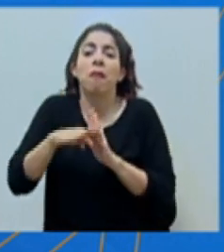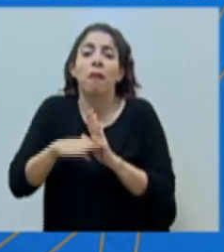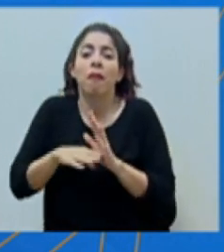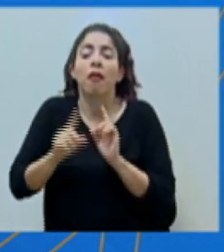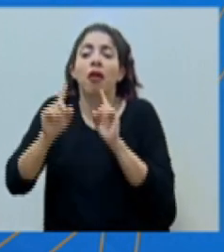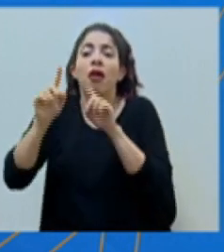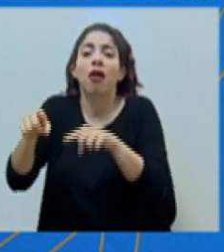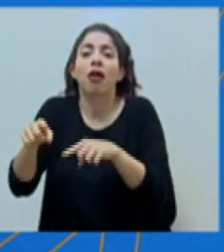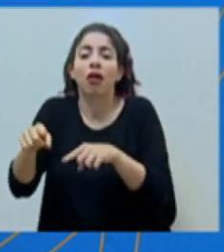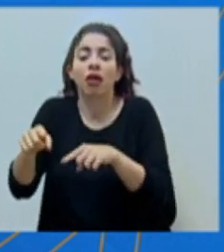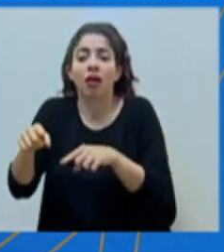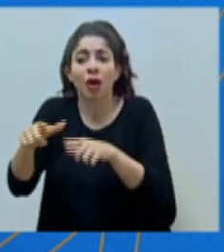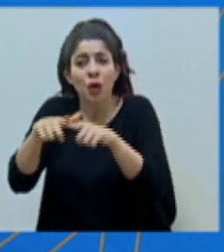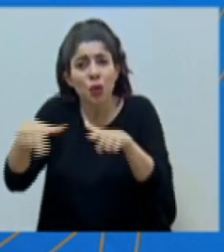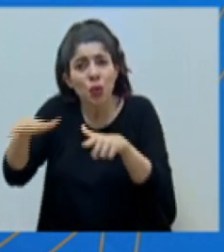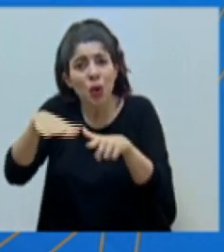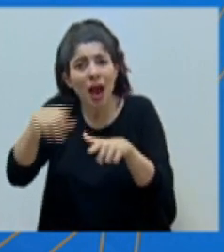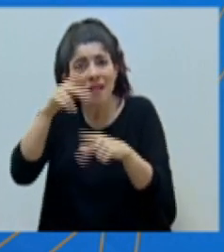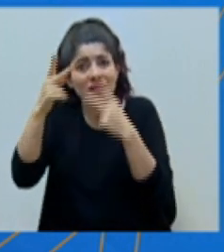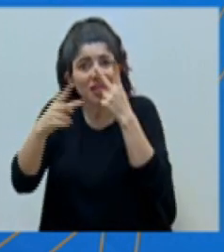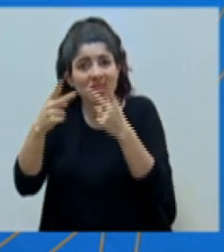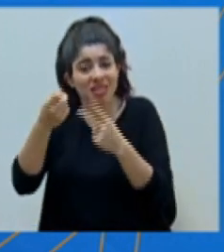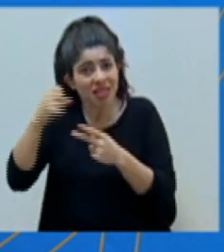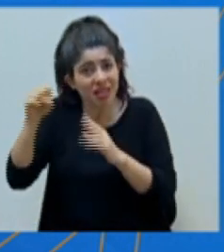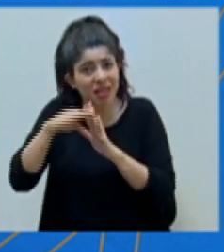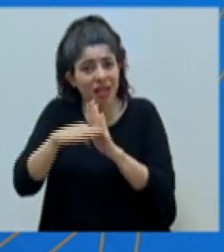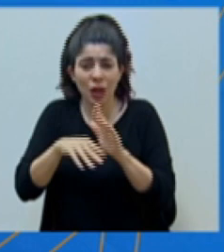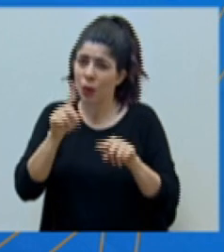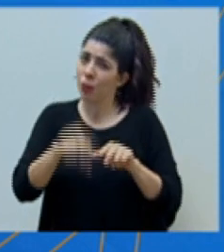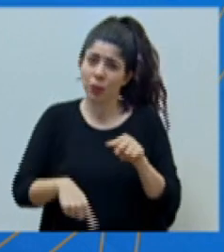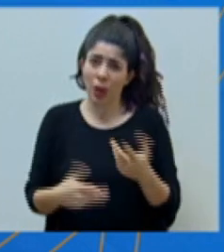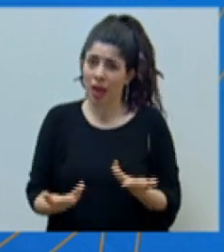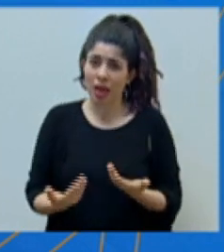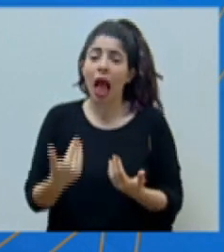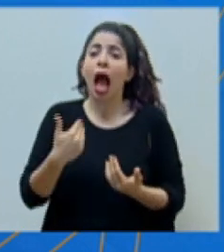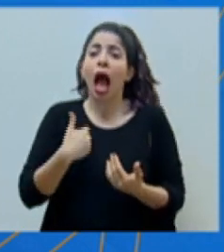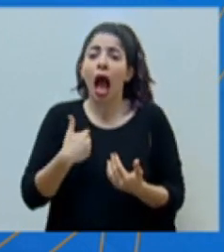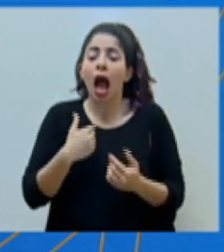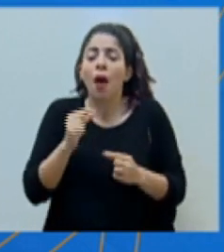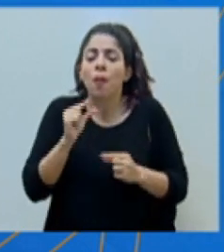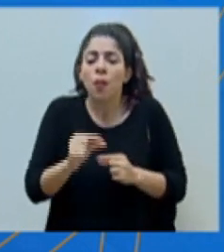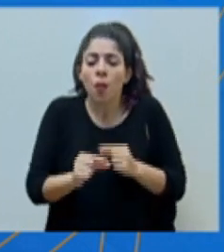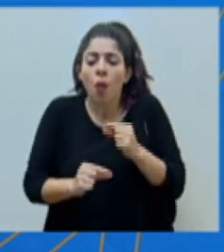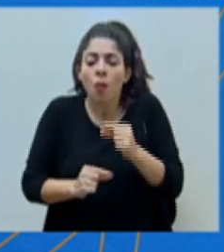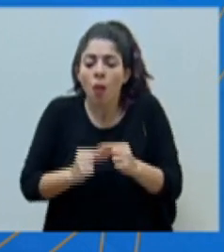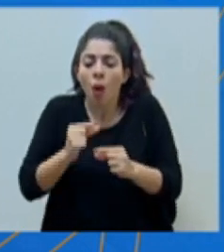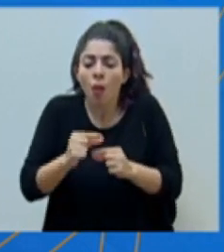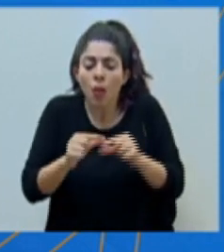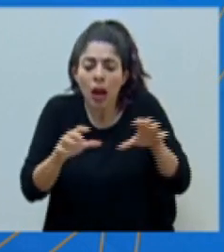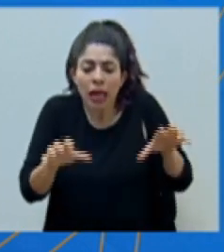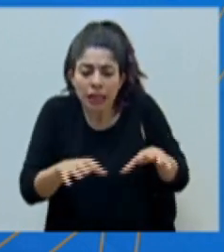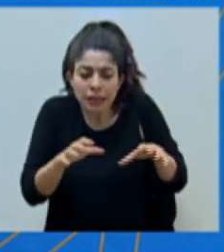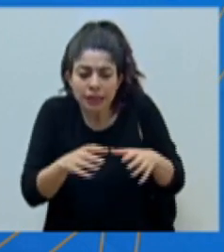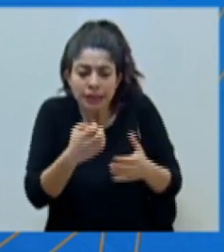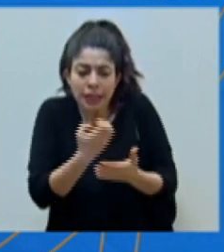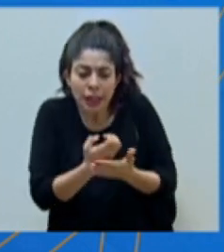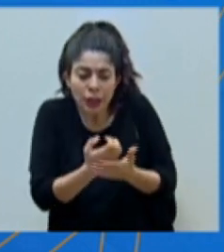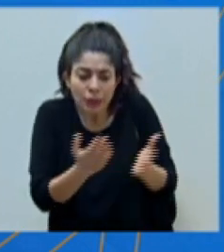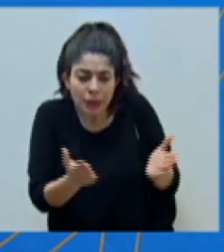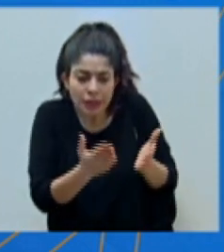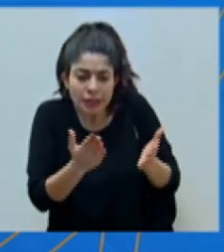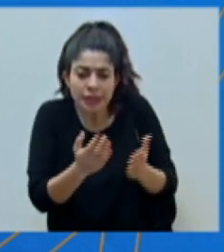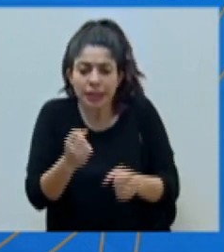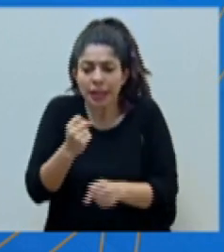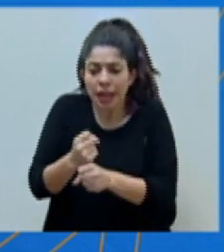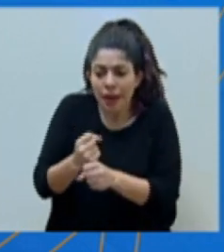sanitarias en los lugares que visitamos. Hay un proceso de reactivación económica, de recuperación de empleos en estas zonas,